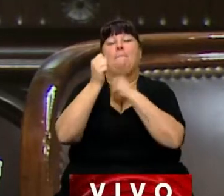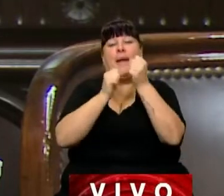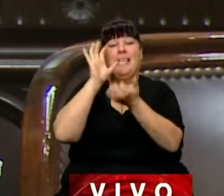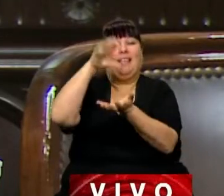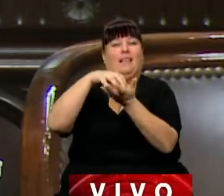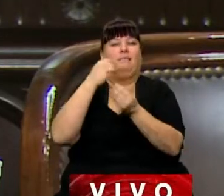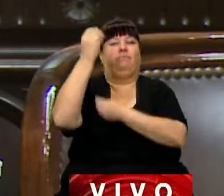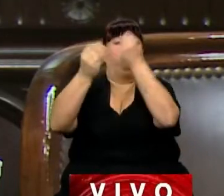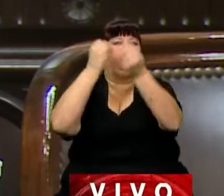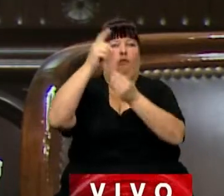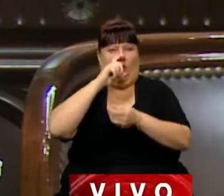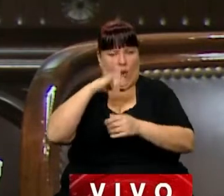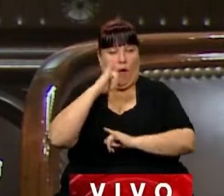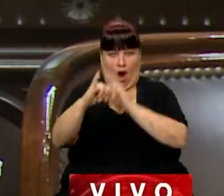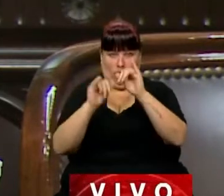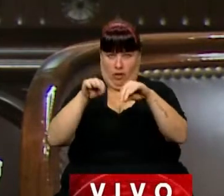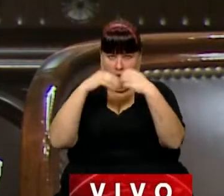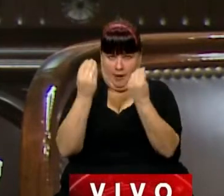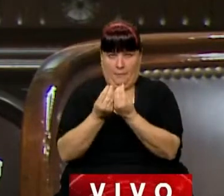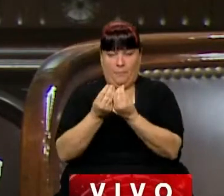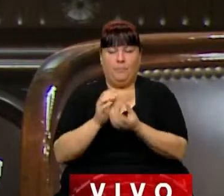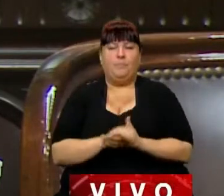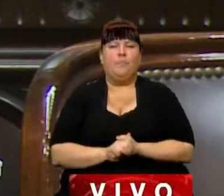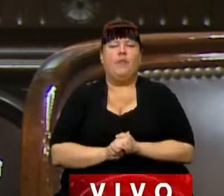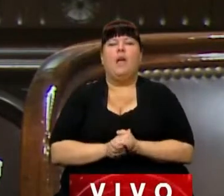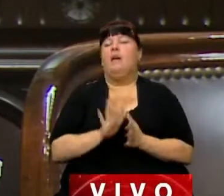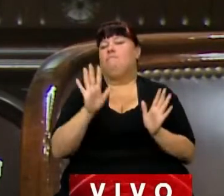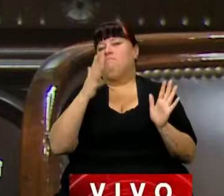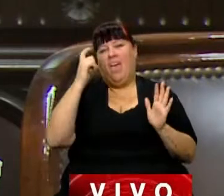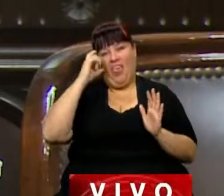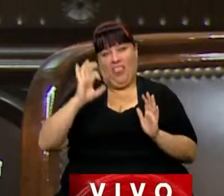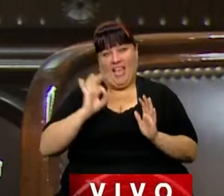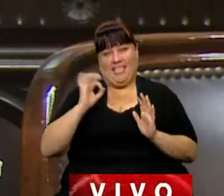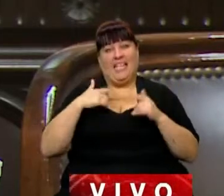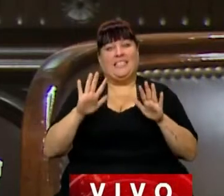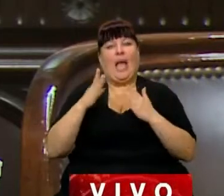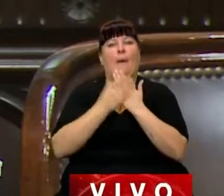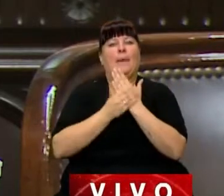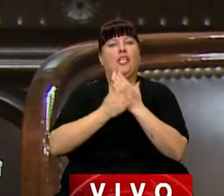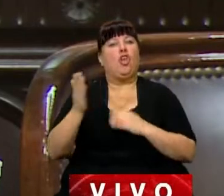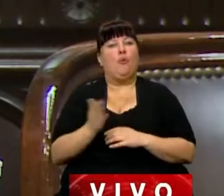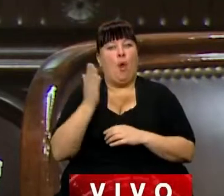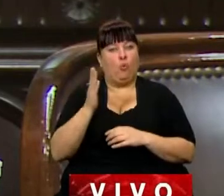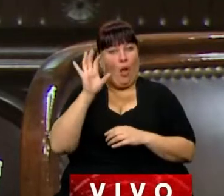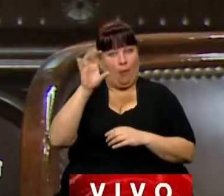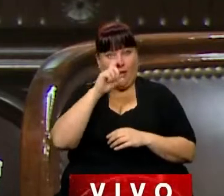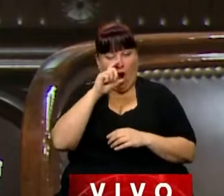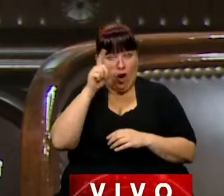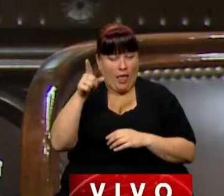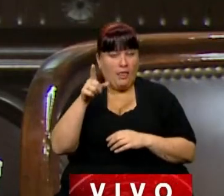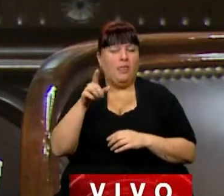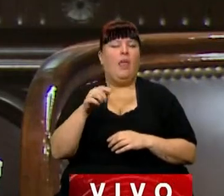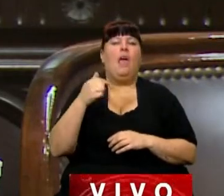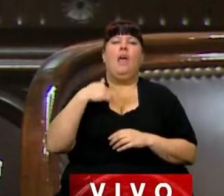nuestra provincia. Le voy a dar un número. Por lo menos los 10 años que yo fui ministro de producción de la provincia,